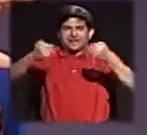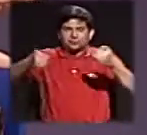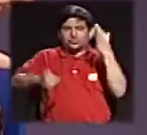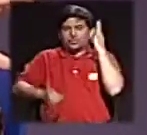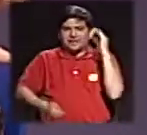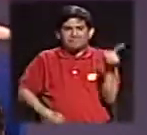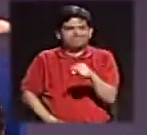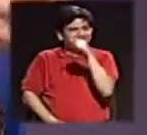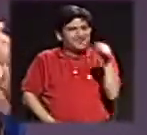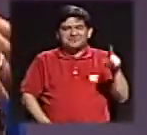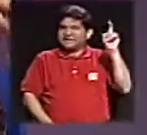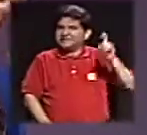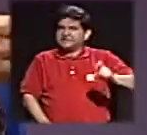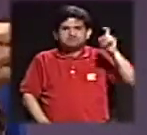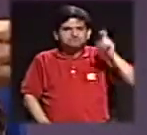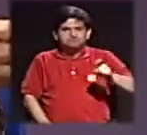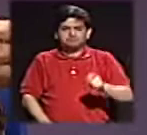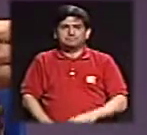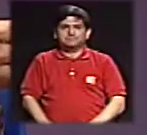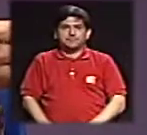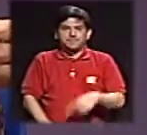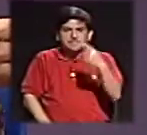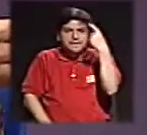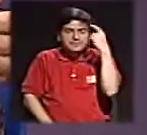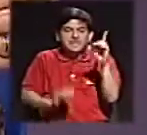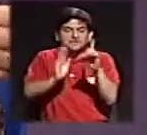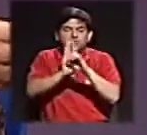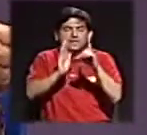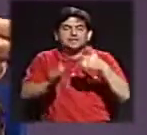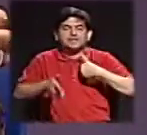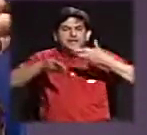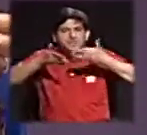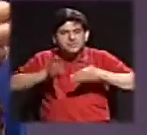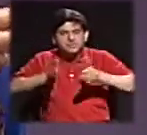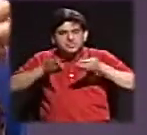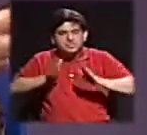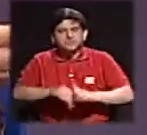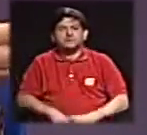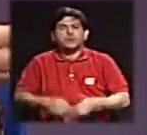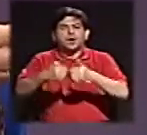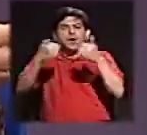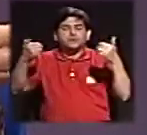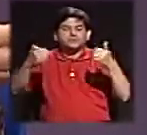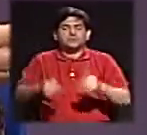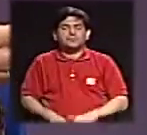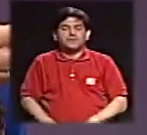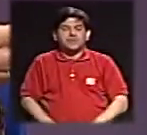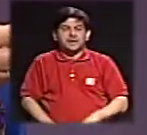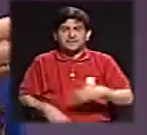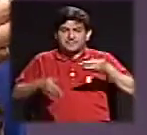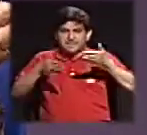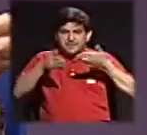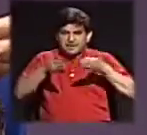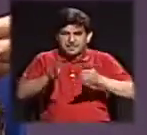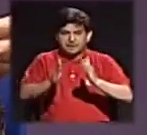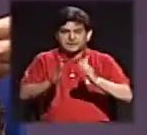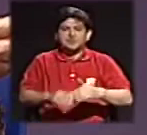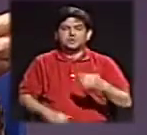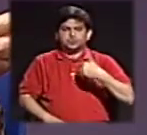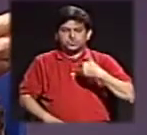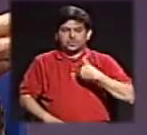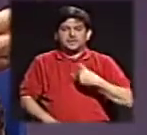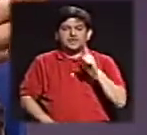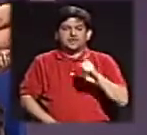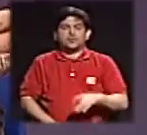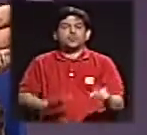las mujeres, ¿verdad? Y tratándose de los derechos reproductivos, pues la autonomía reproductiva, ¿verdad?, pues es un